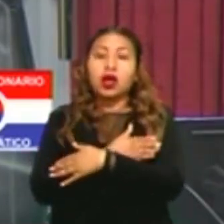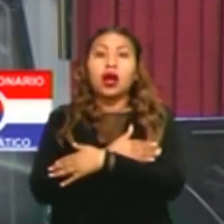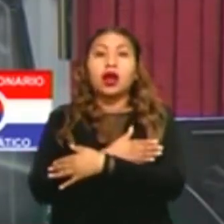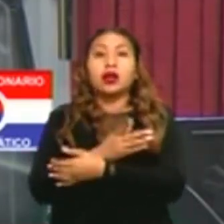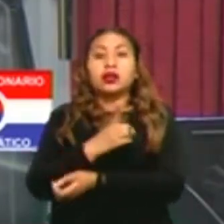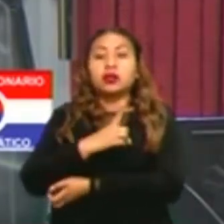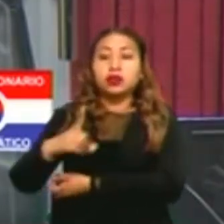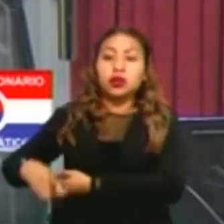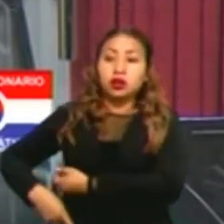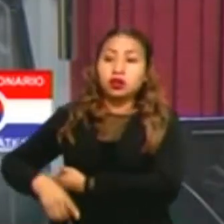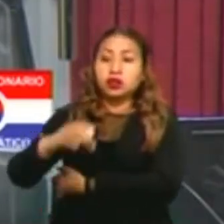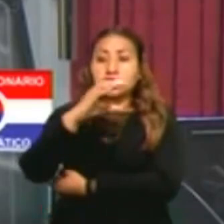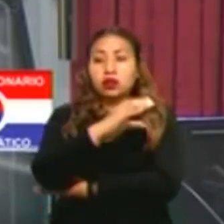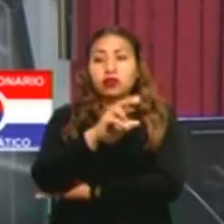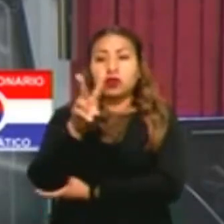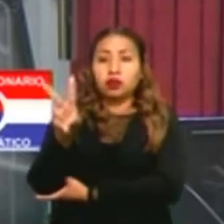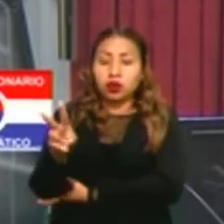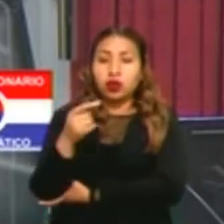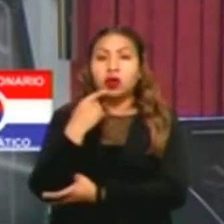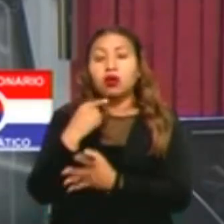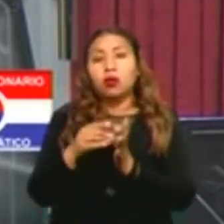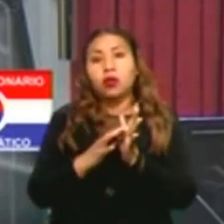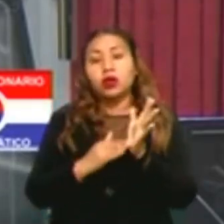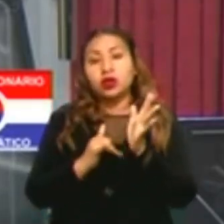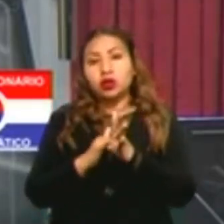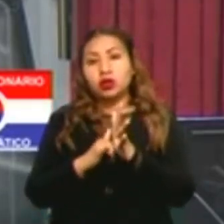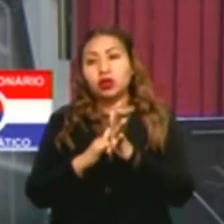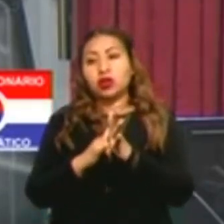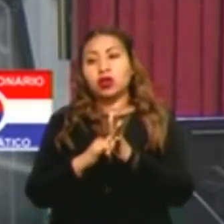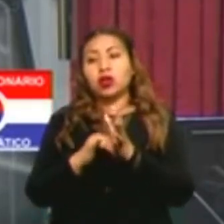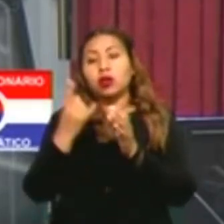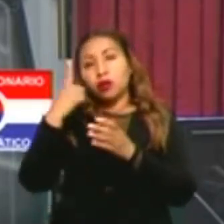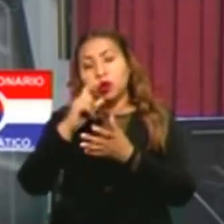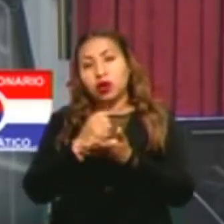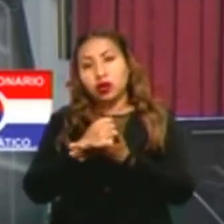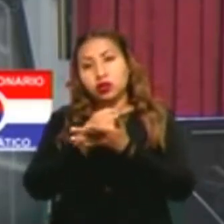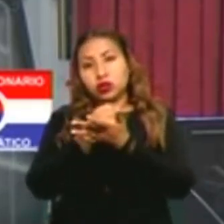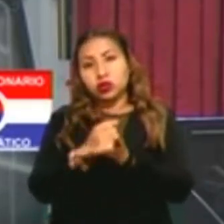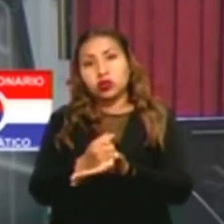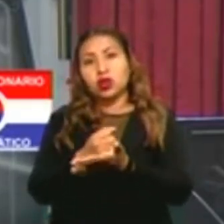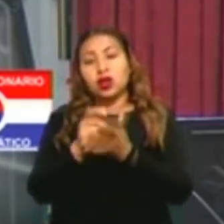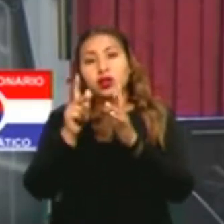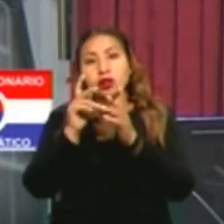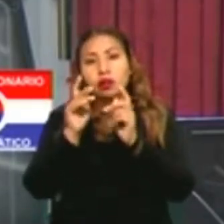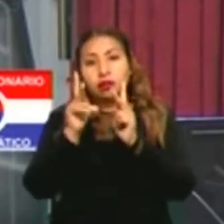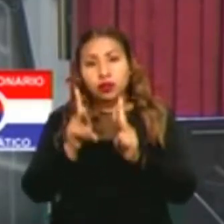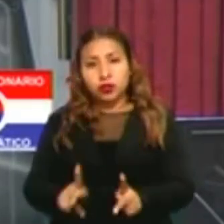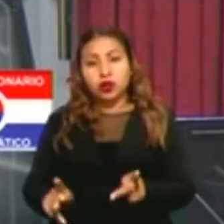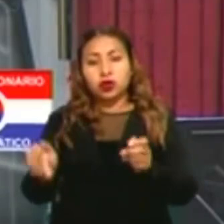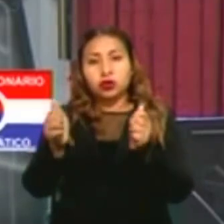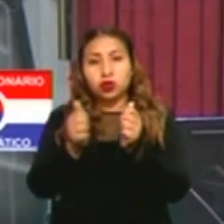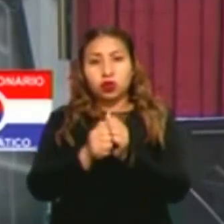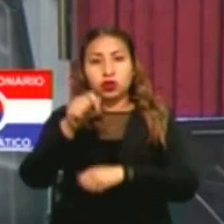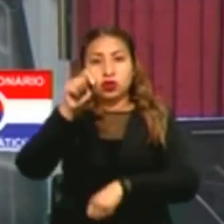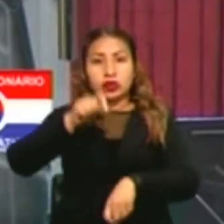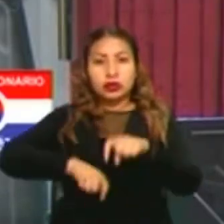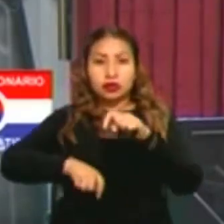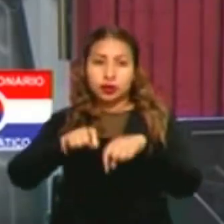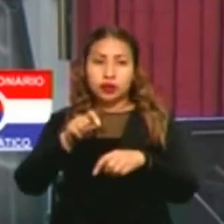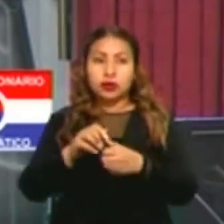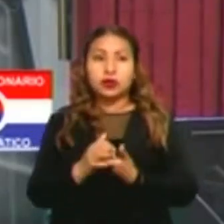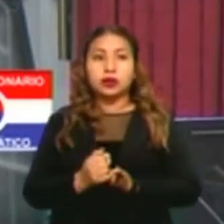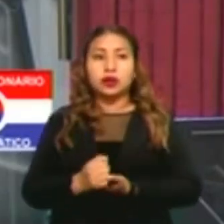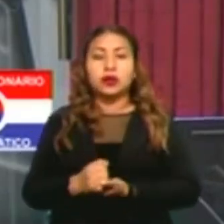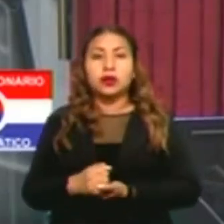Vargas, por la presentación de un proyecto que va a ayudar a las personas con